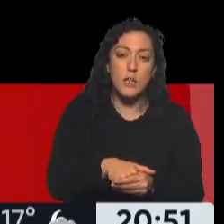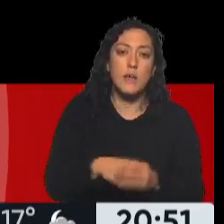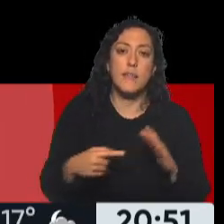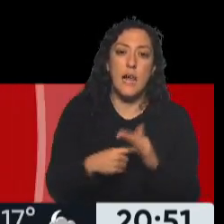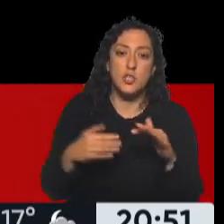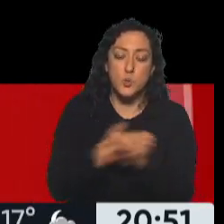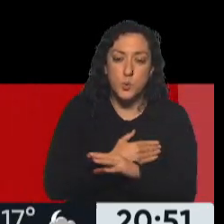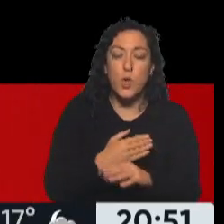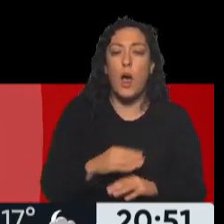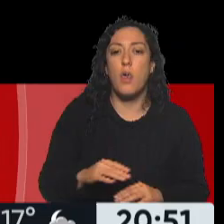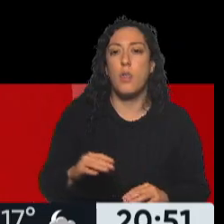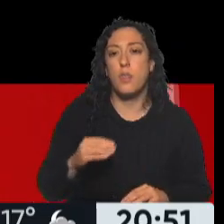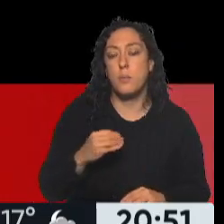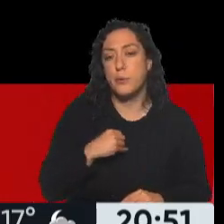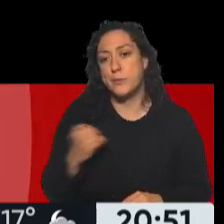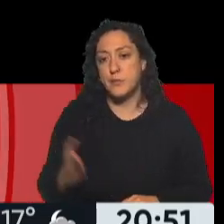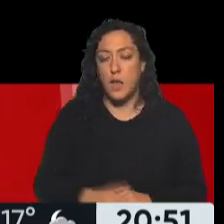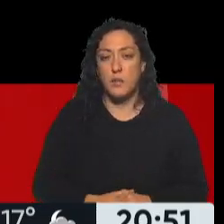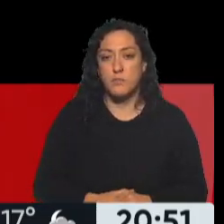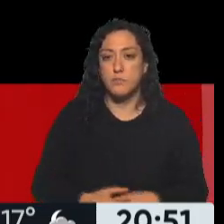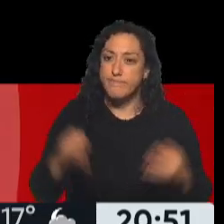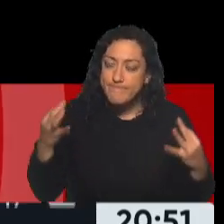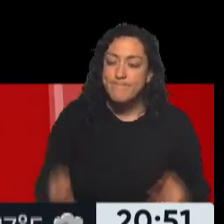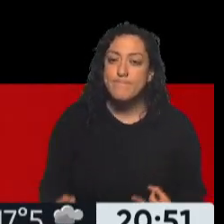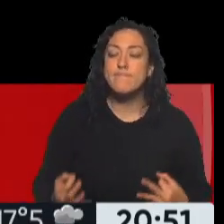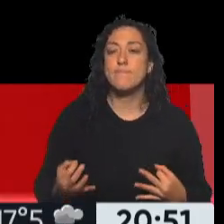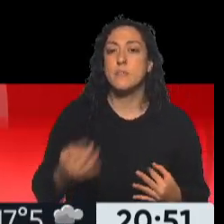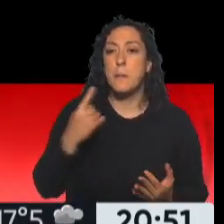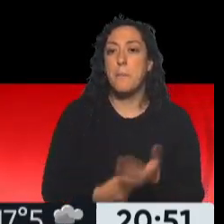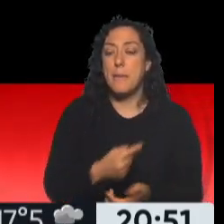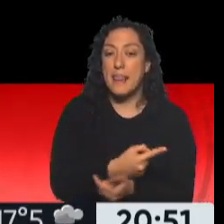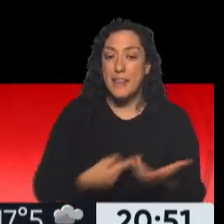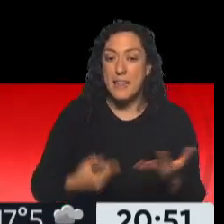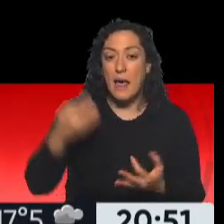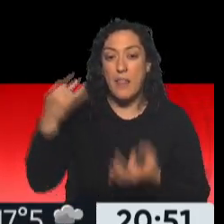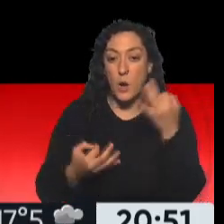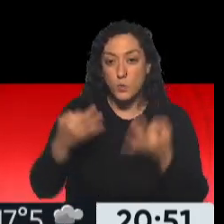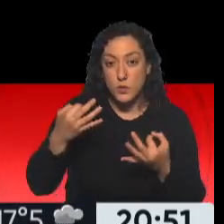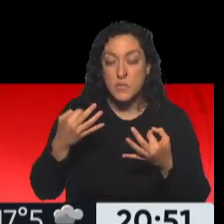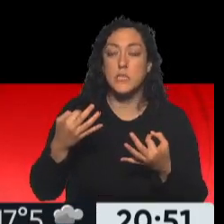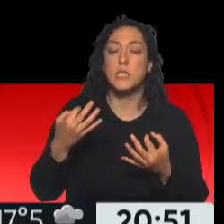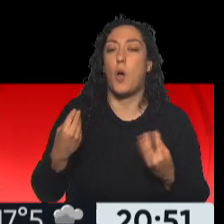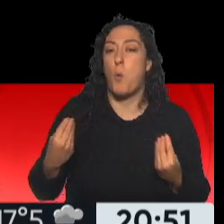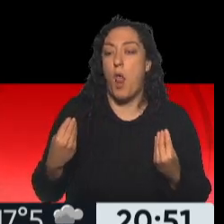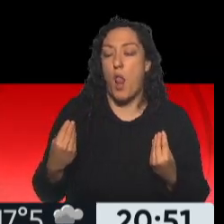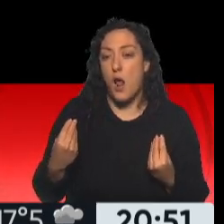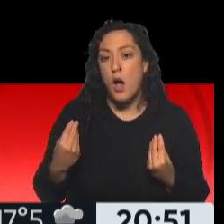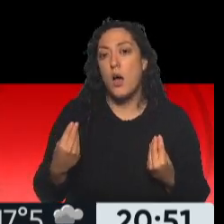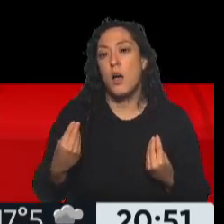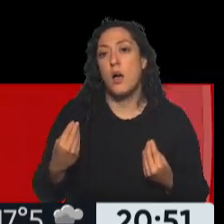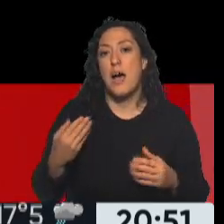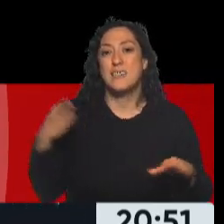ciudad bonaerense. Lo concreto, las primeras medidas de la justicia ordenó